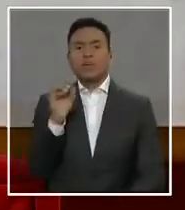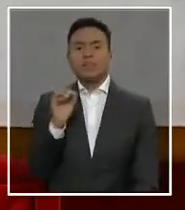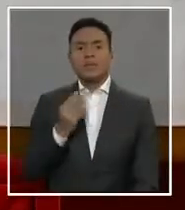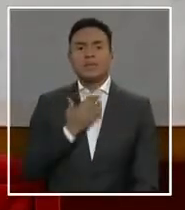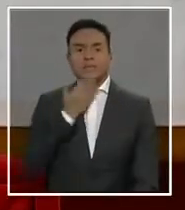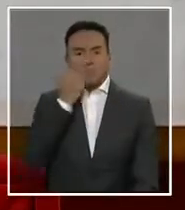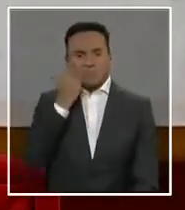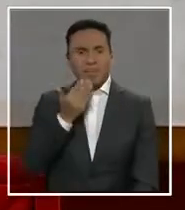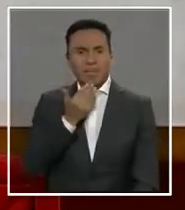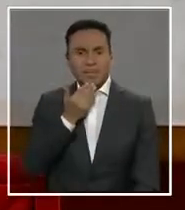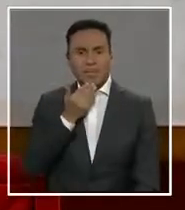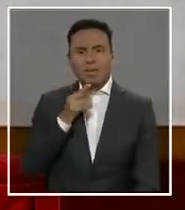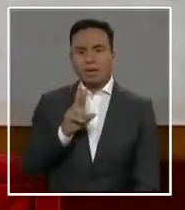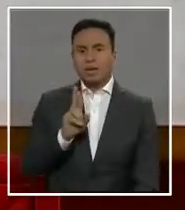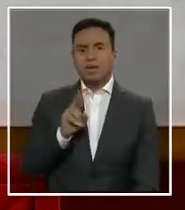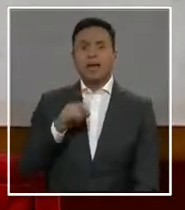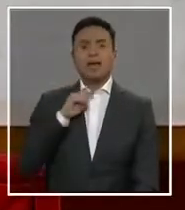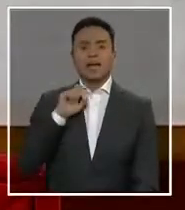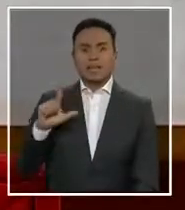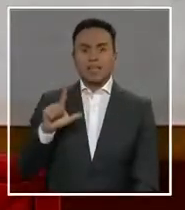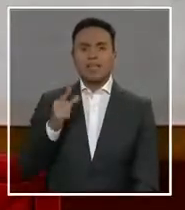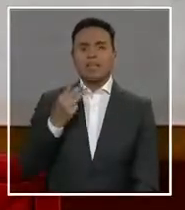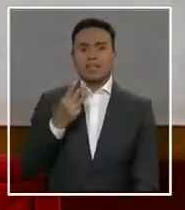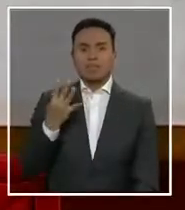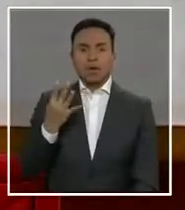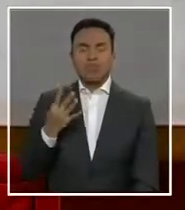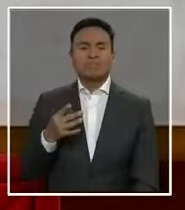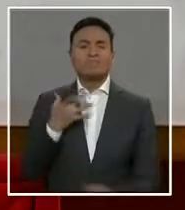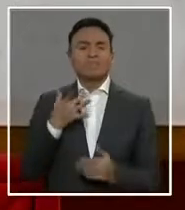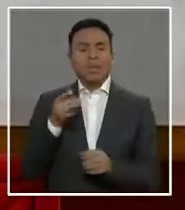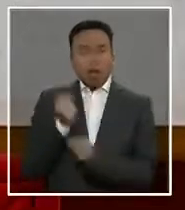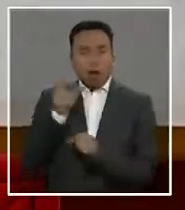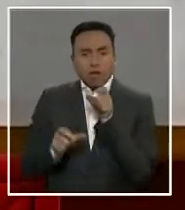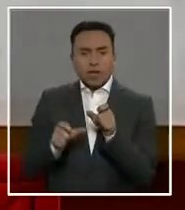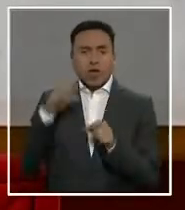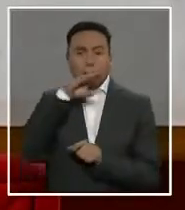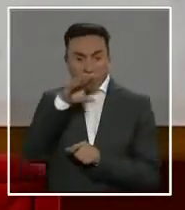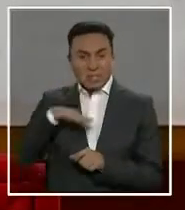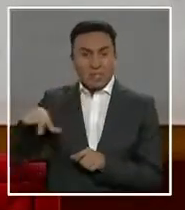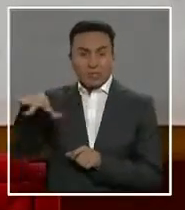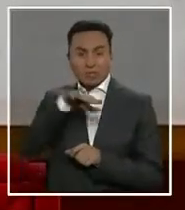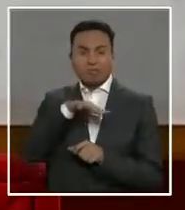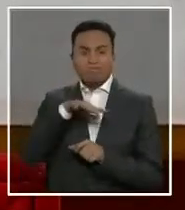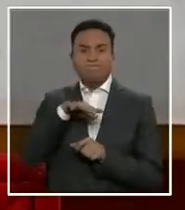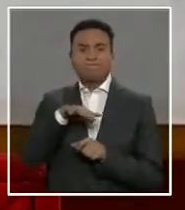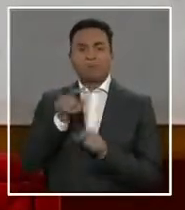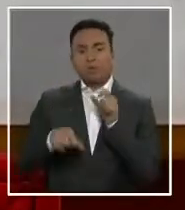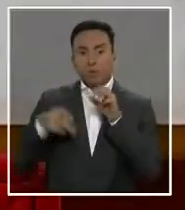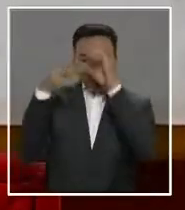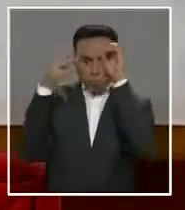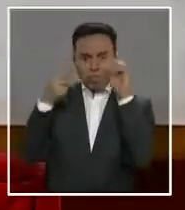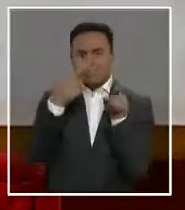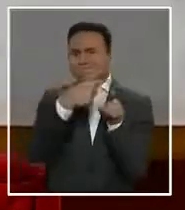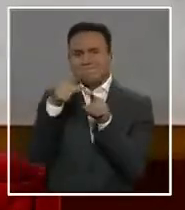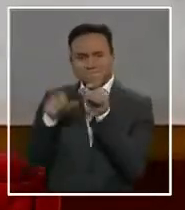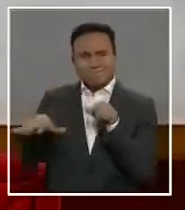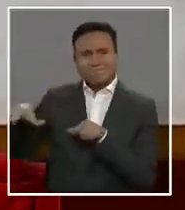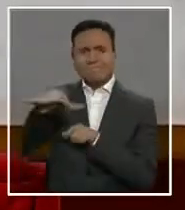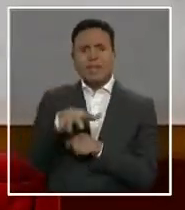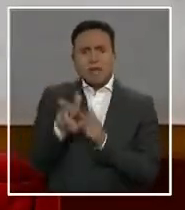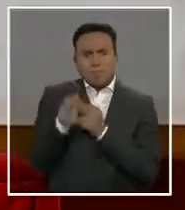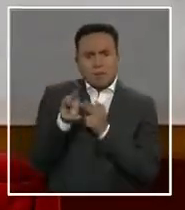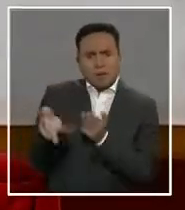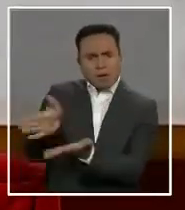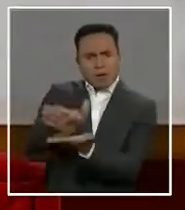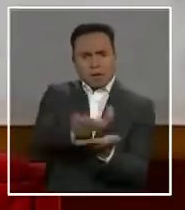Punta Arenas o Ranquila el 34, cuando obreros, campesinos o mapuches indistintamente fueron